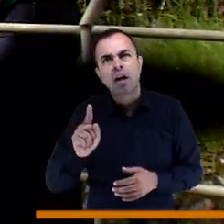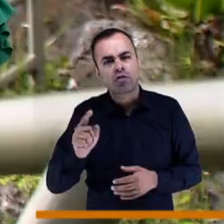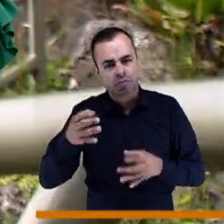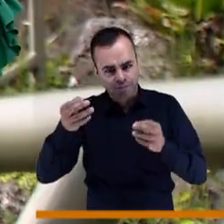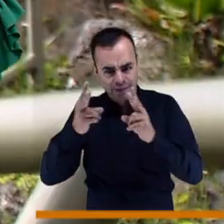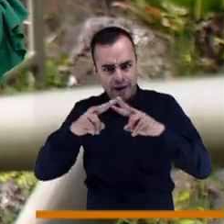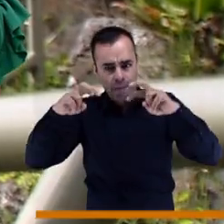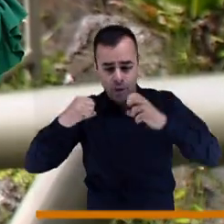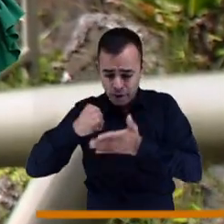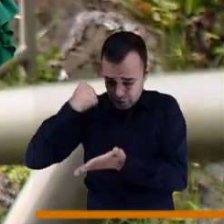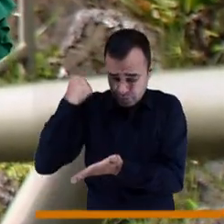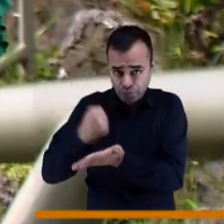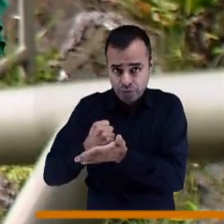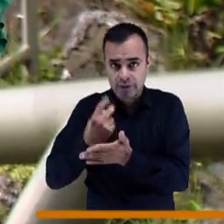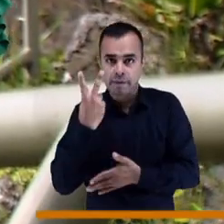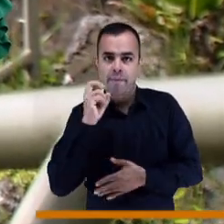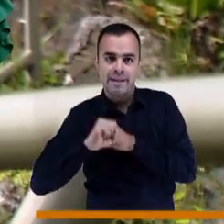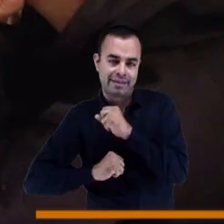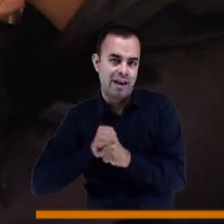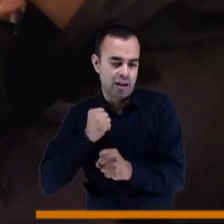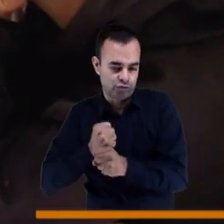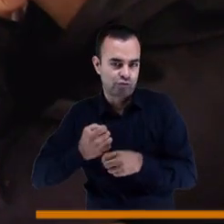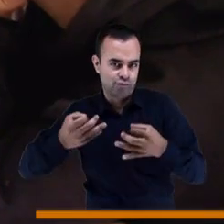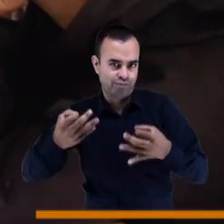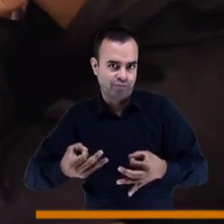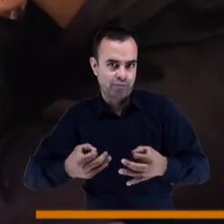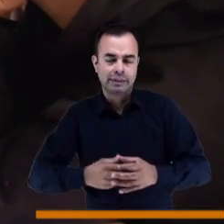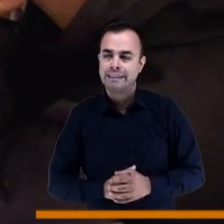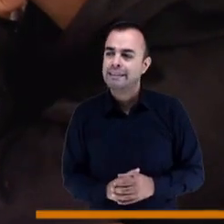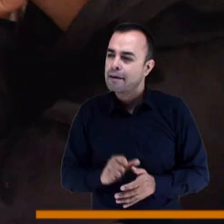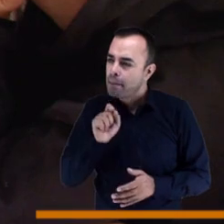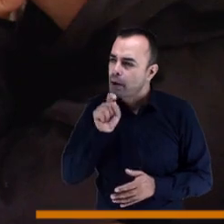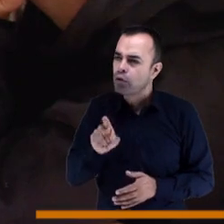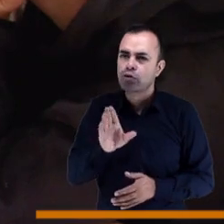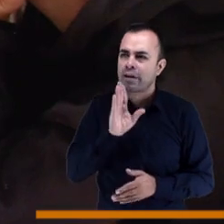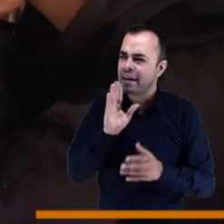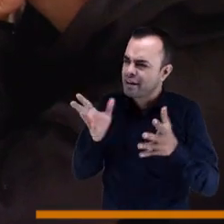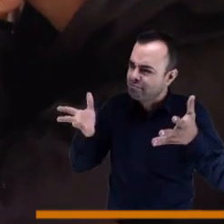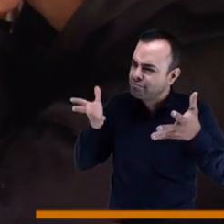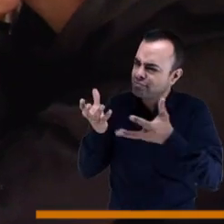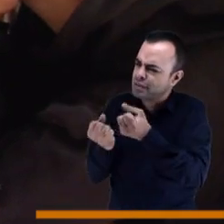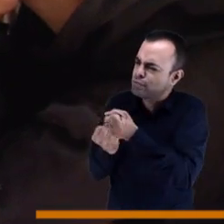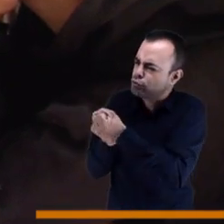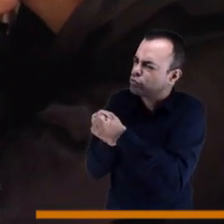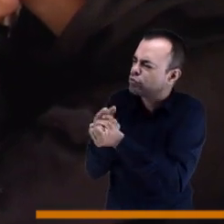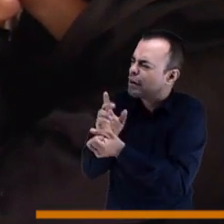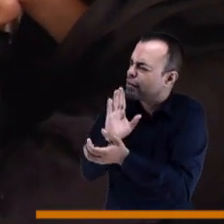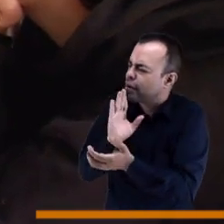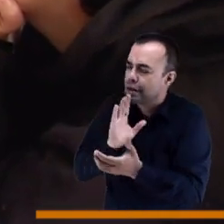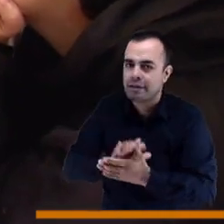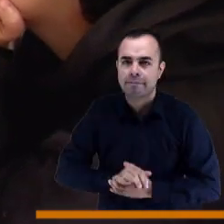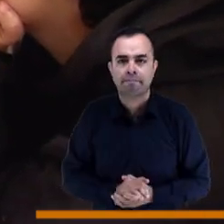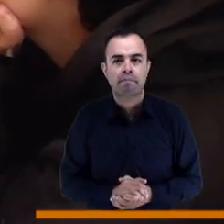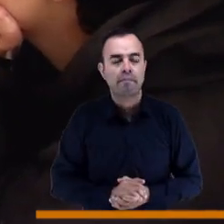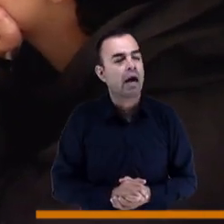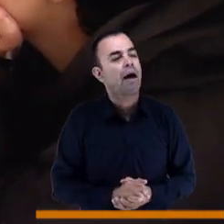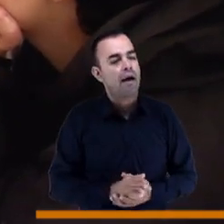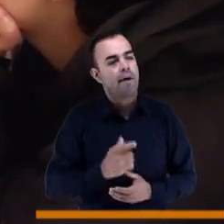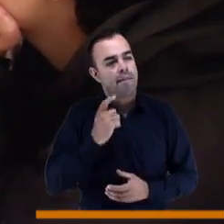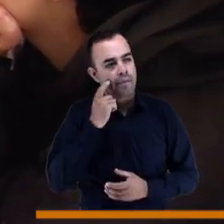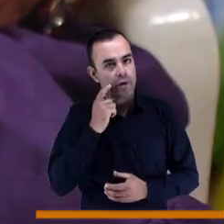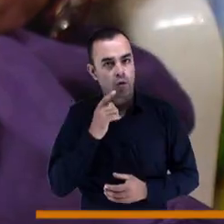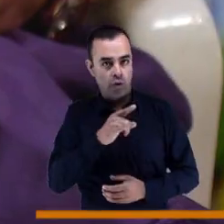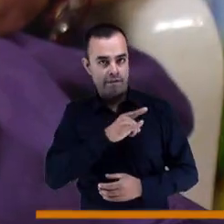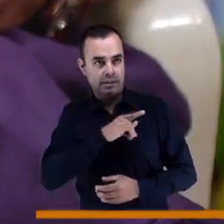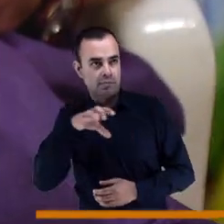conformada jurídicamente 20 años. ¿Cómo ustedes buscan ayuda o quién los ayuda a Siempre Vivas? Tenemos varias